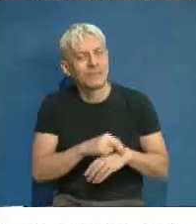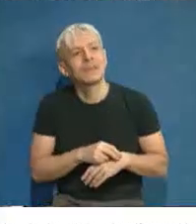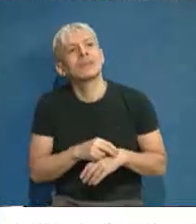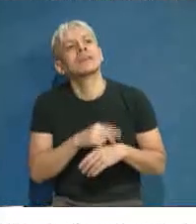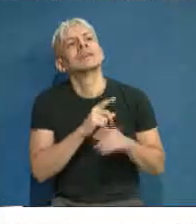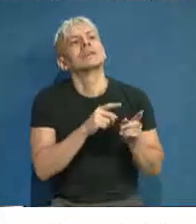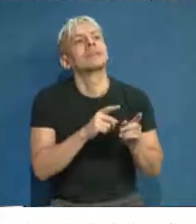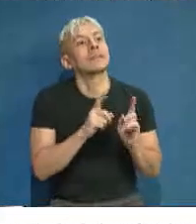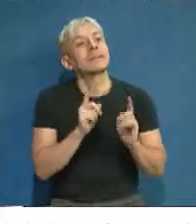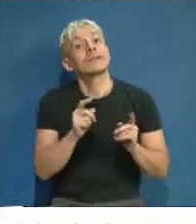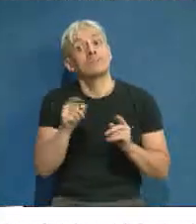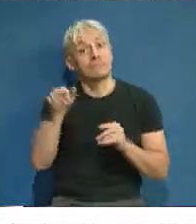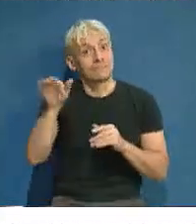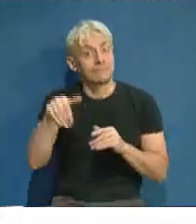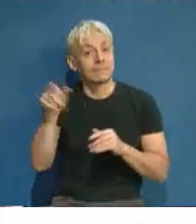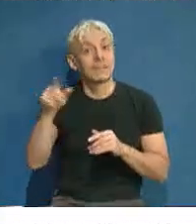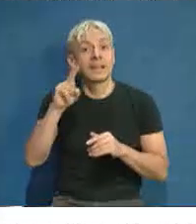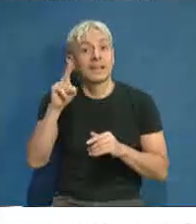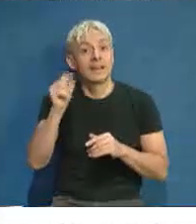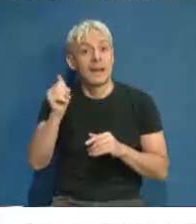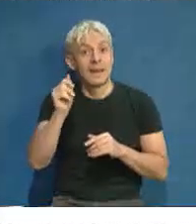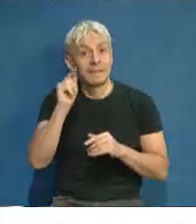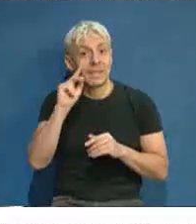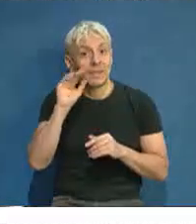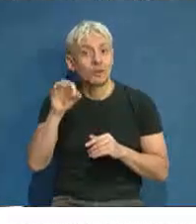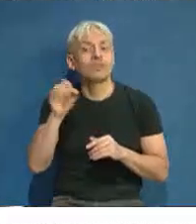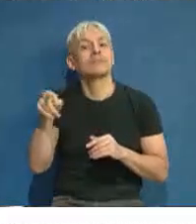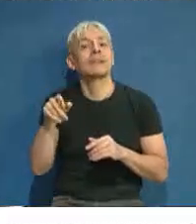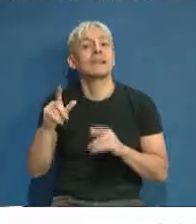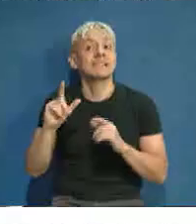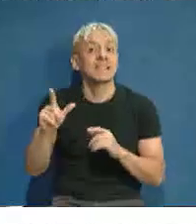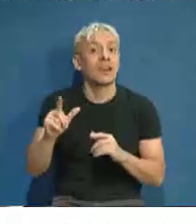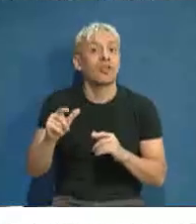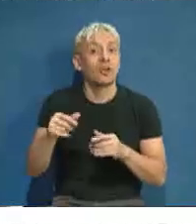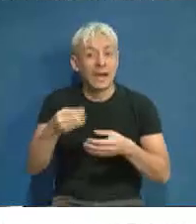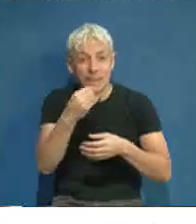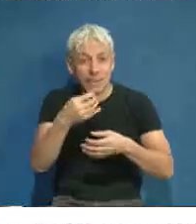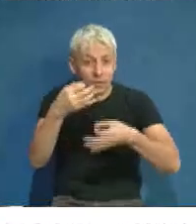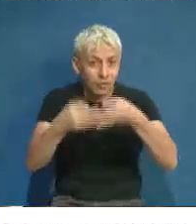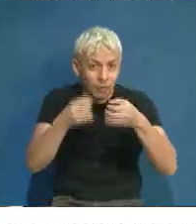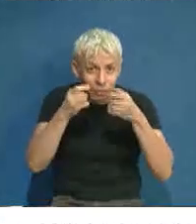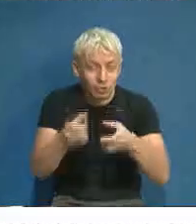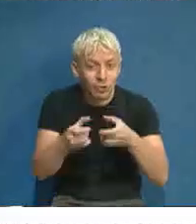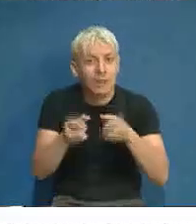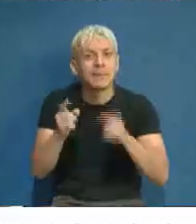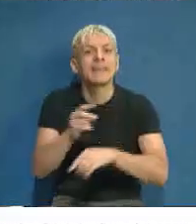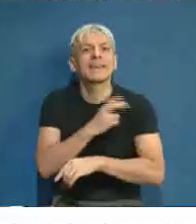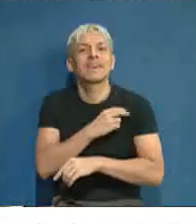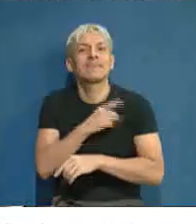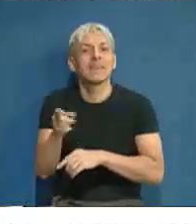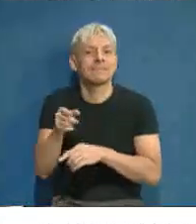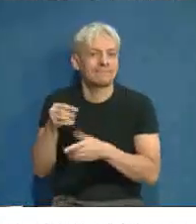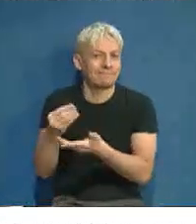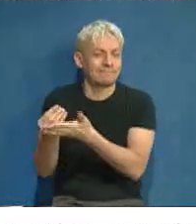danielle rabino que es el licenciado en bromatología y además jefe del departamento de higiene de los alimentos de la provincia recién cuando mencionaban